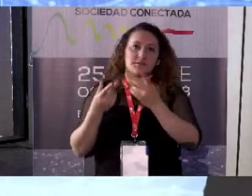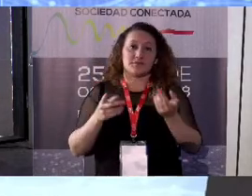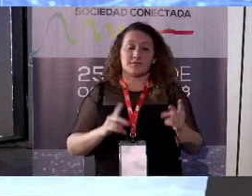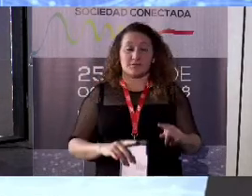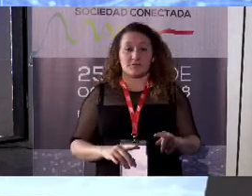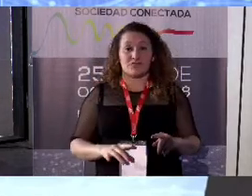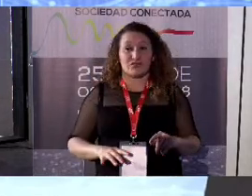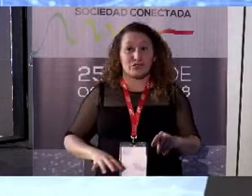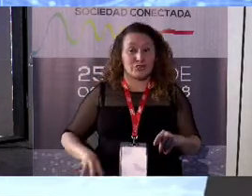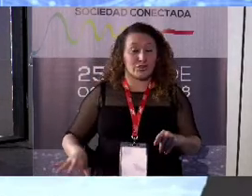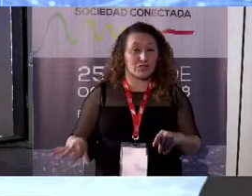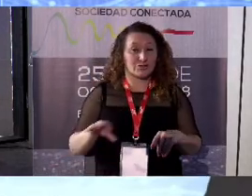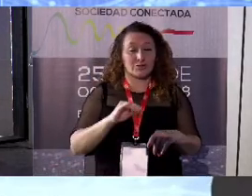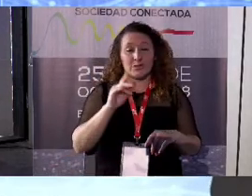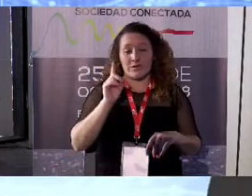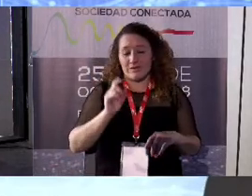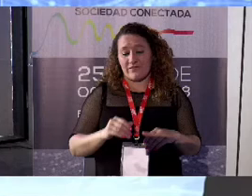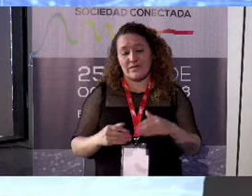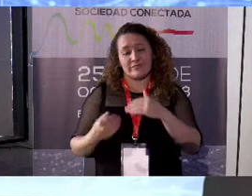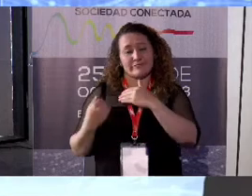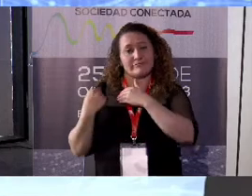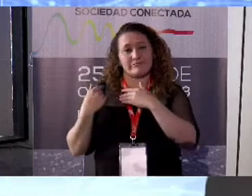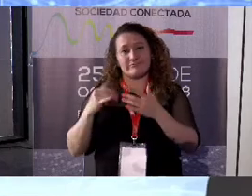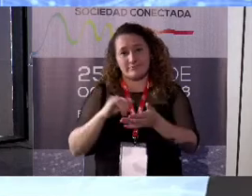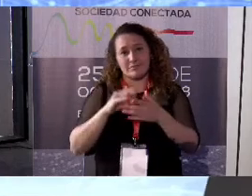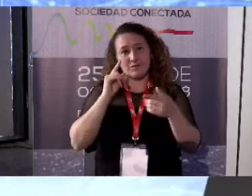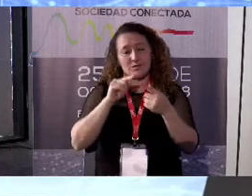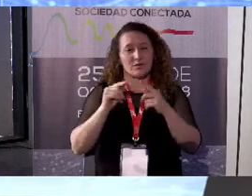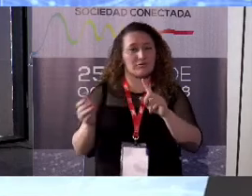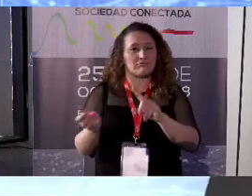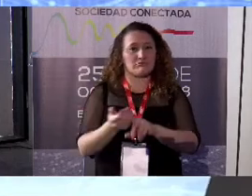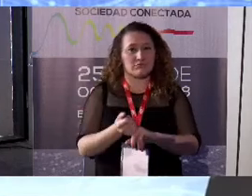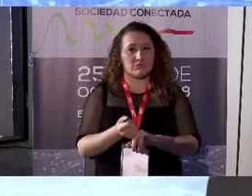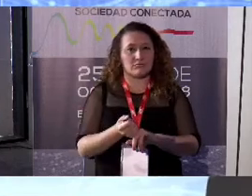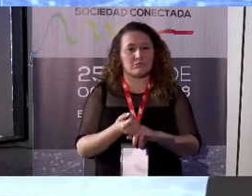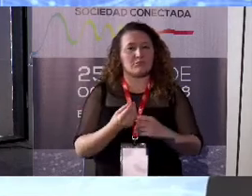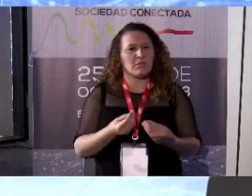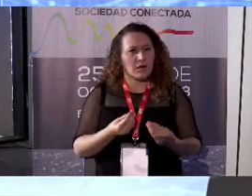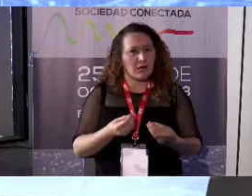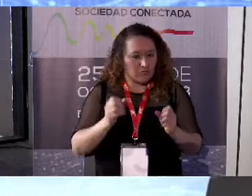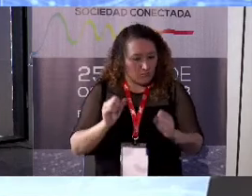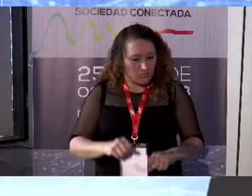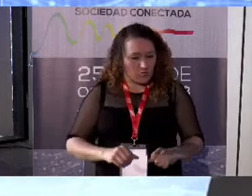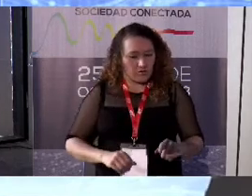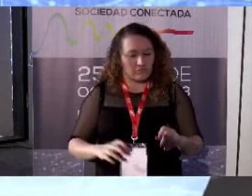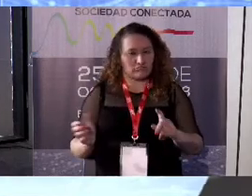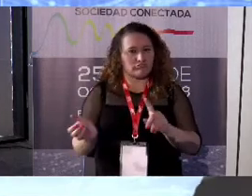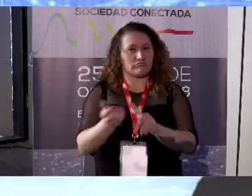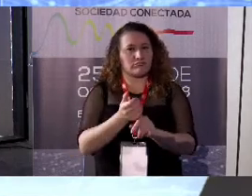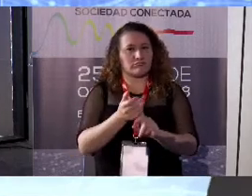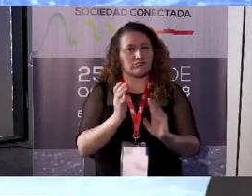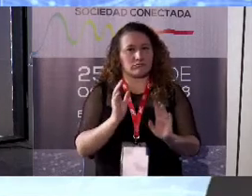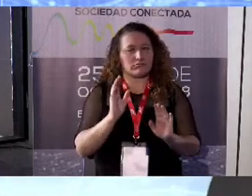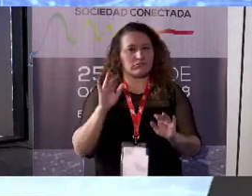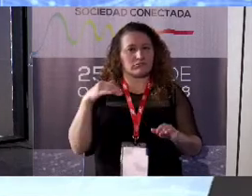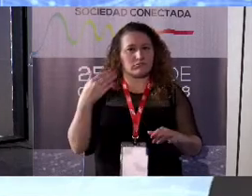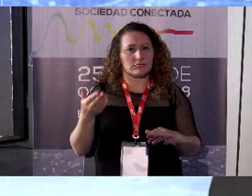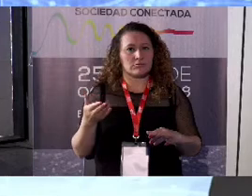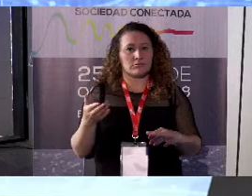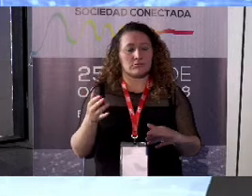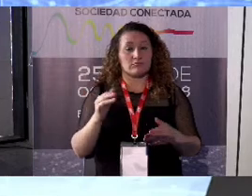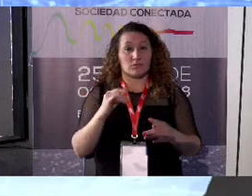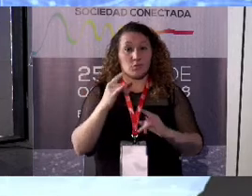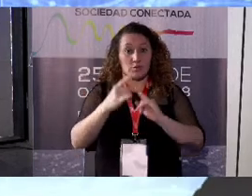los actores en el alcance de estos objetivos para lograrlos en algún momento en determinado momento o sea que la